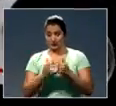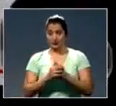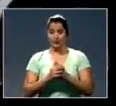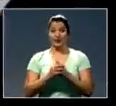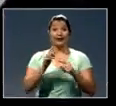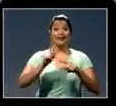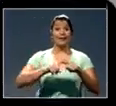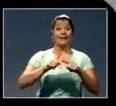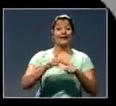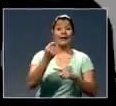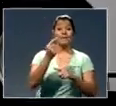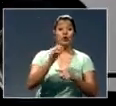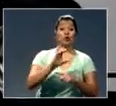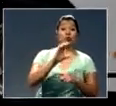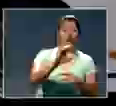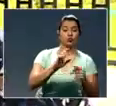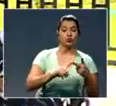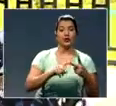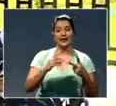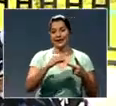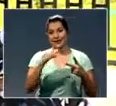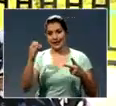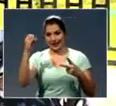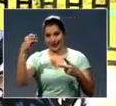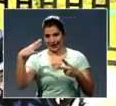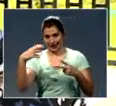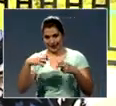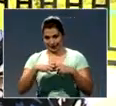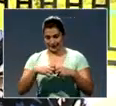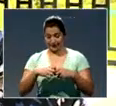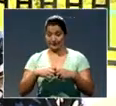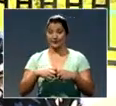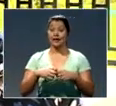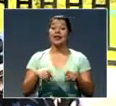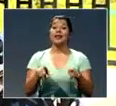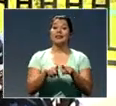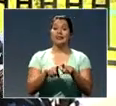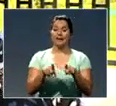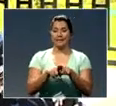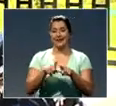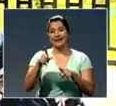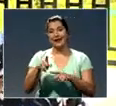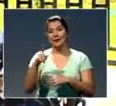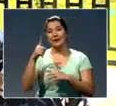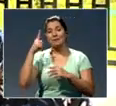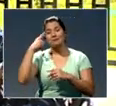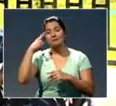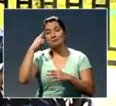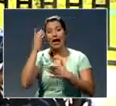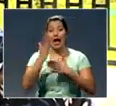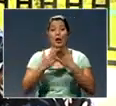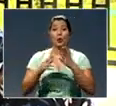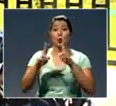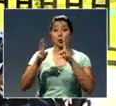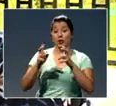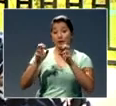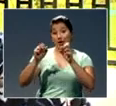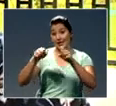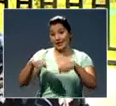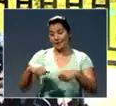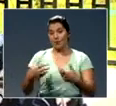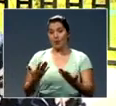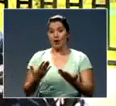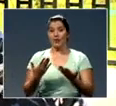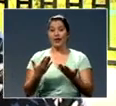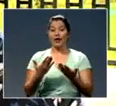monto de inversión y el consumo eléctrico. Debe además considerarse algunos otros aspectos que podrían eventualmente impactar tarifa para los usuarios, sobre